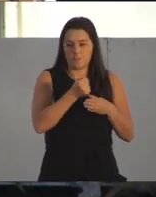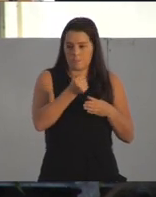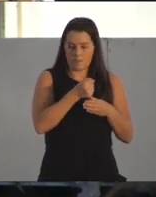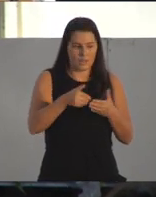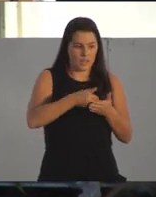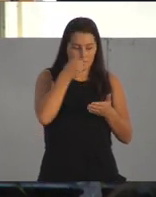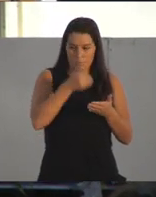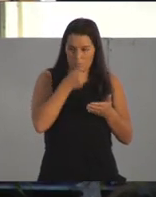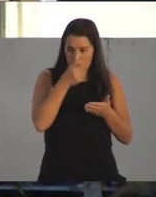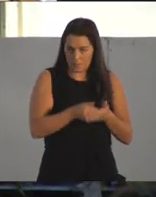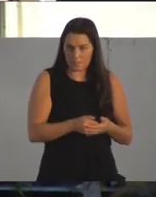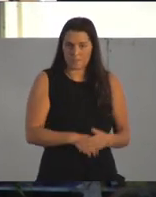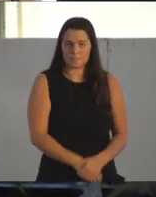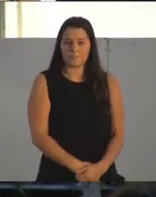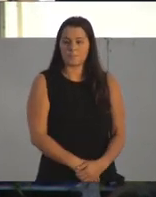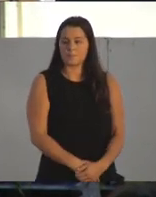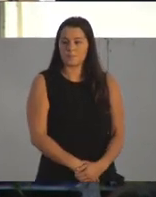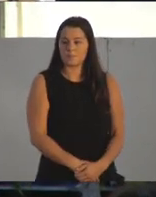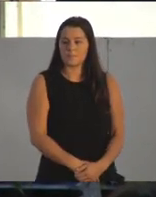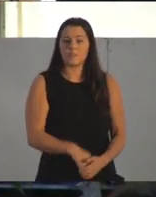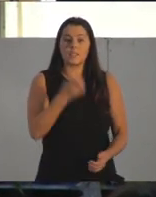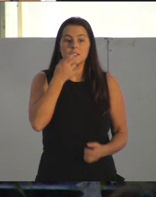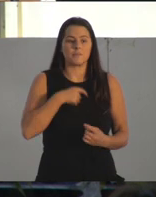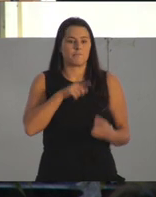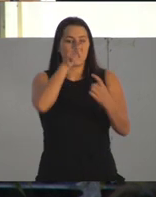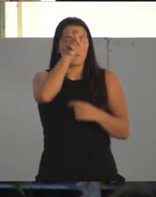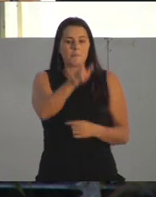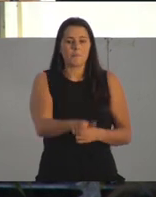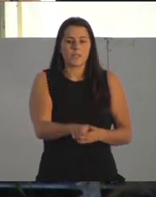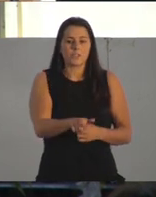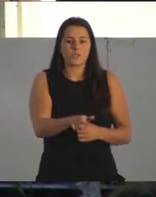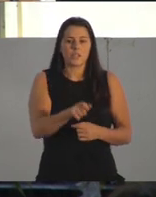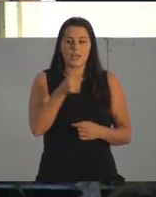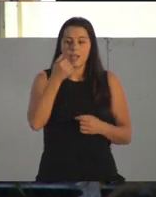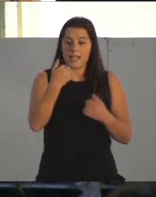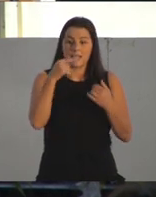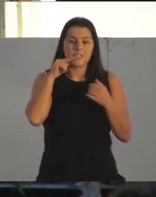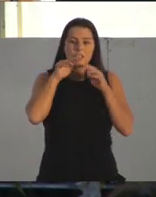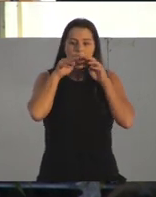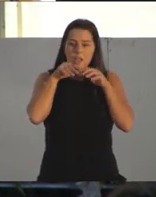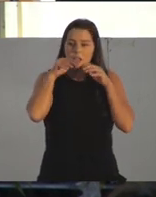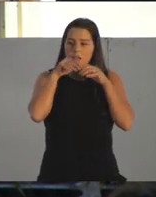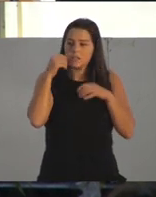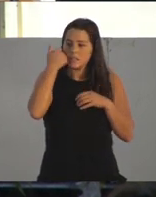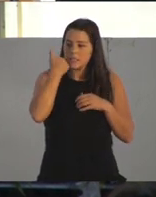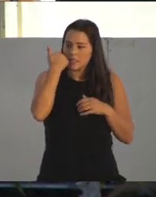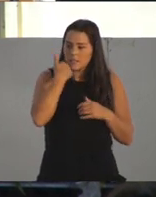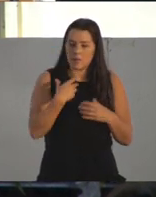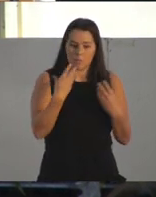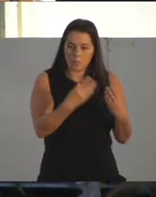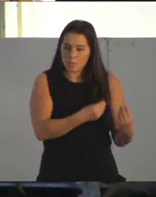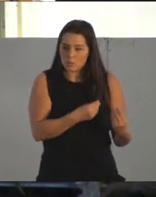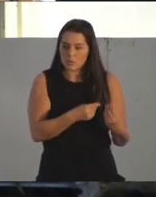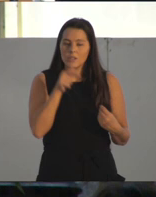más gruesitos. Si nos encontramos con una persona que tiene que hipersaliva, que tiene mucha sialorrea, por ejemplo,